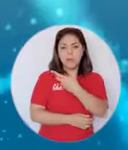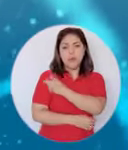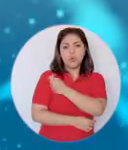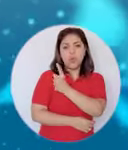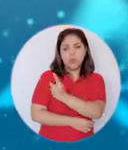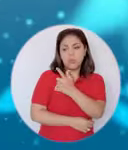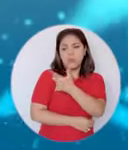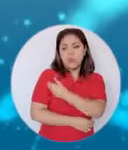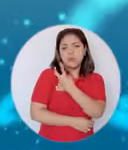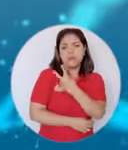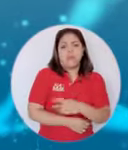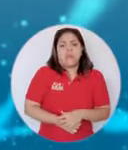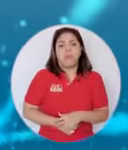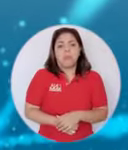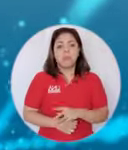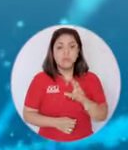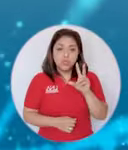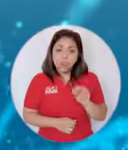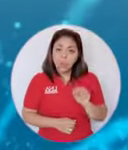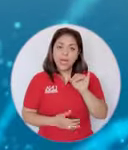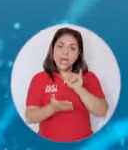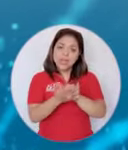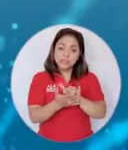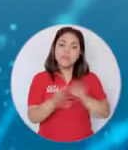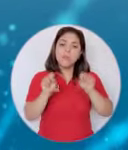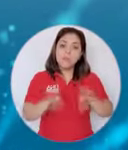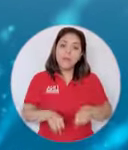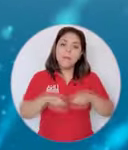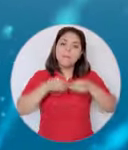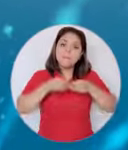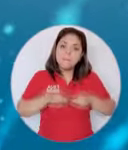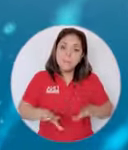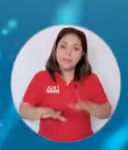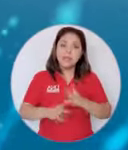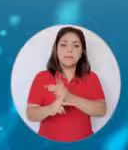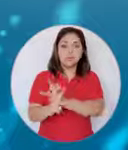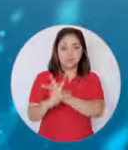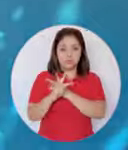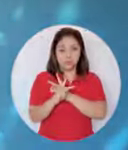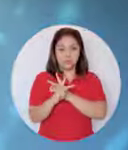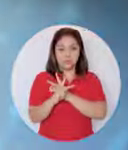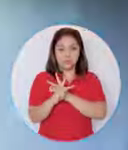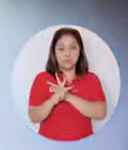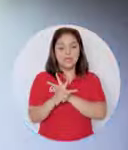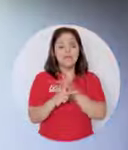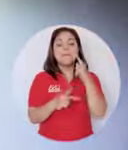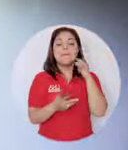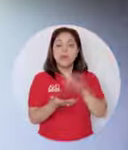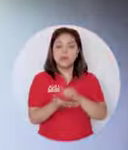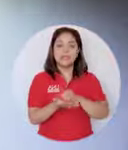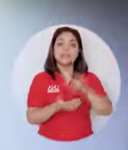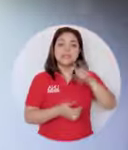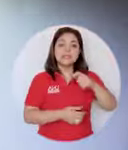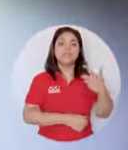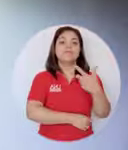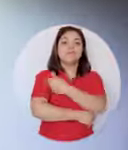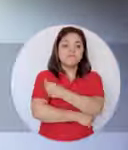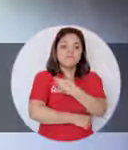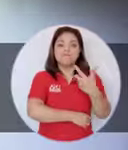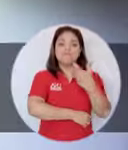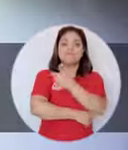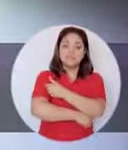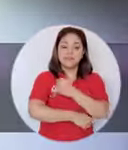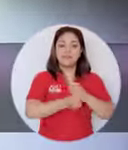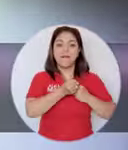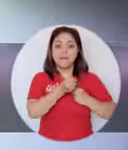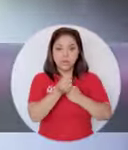tener esquemas incompletos va a generar una pérdida de la protección paulatina. Claro. Y que justamente para eso son los